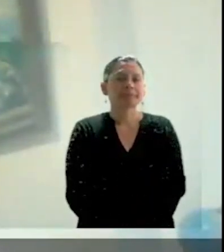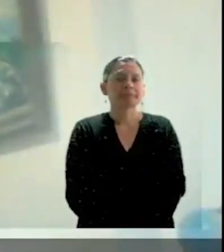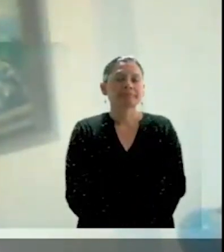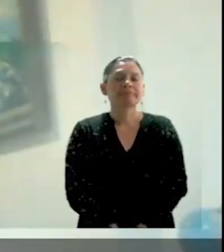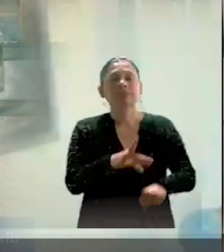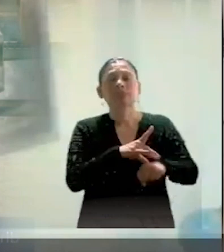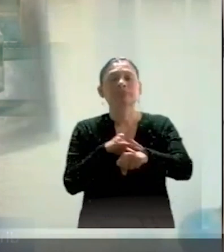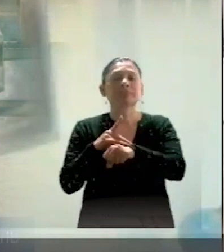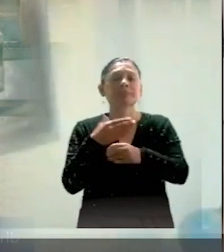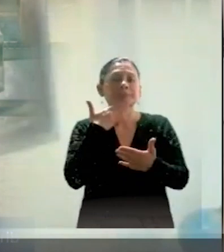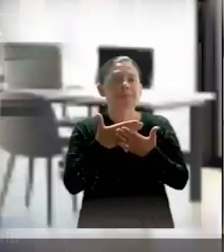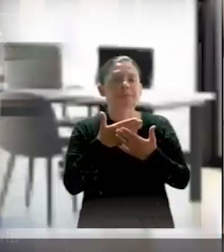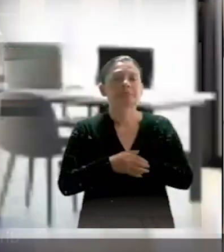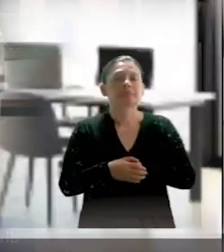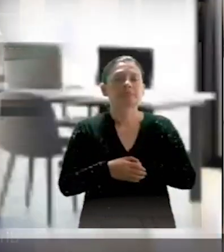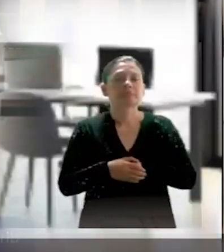Doctora, muchas gracias.